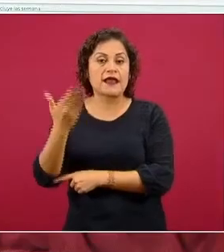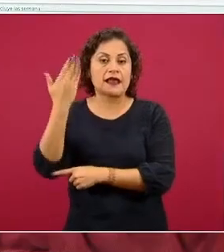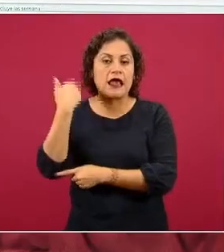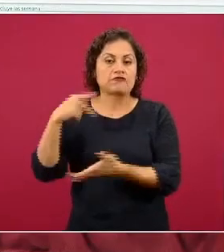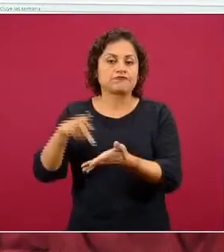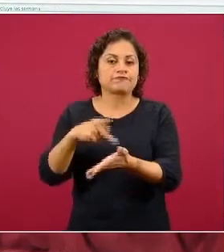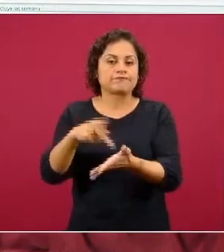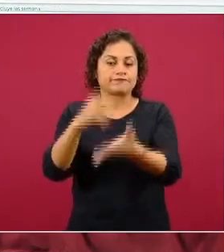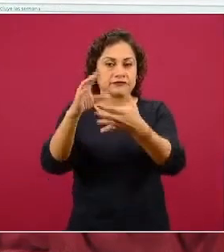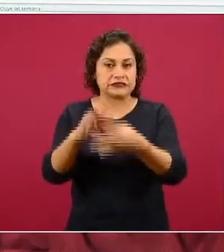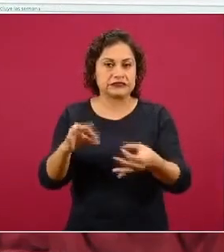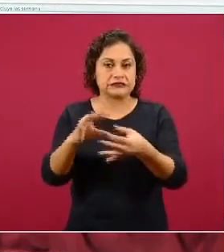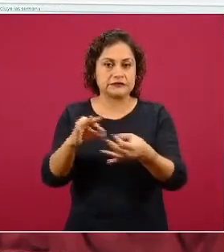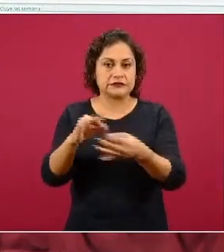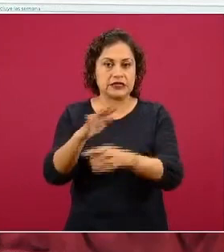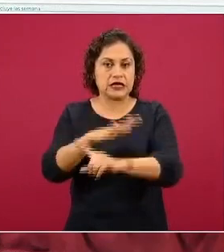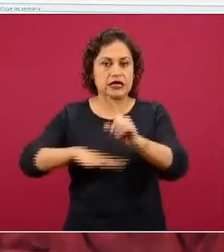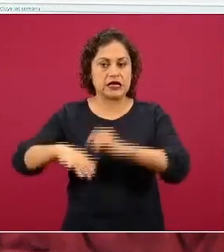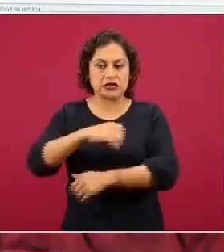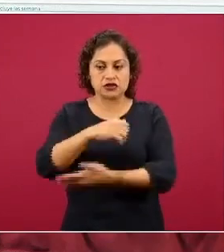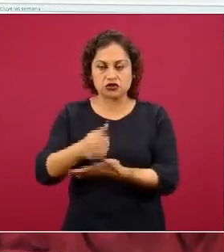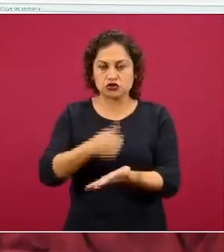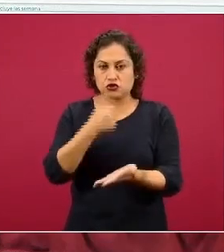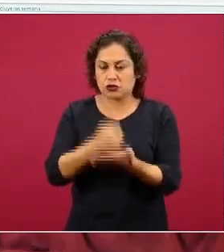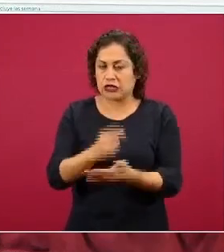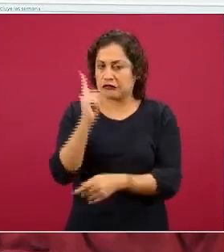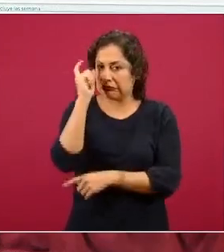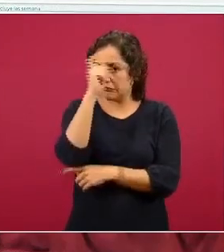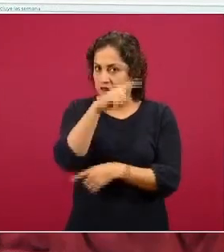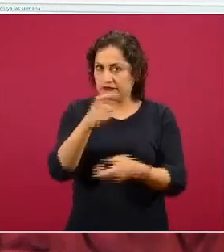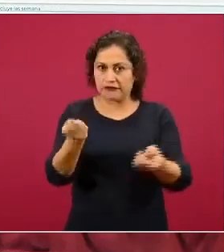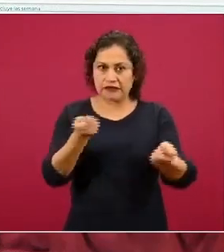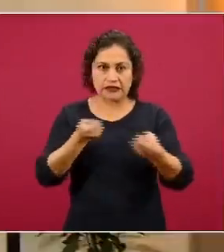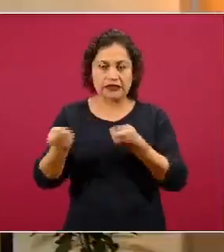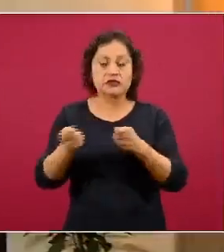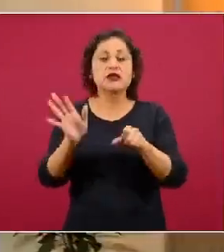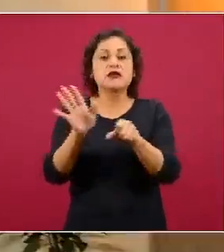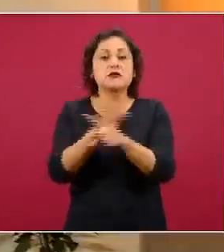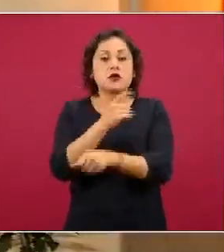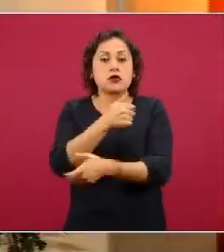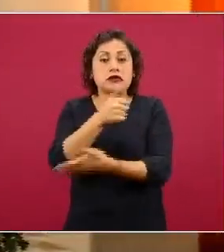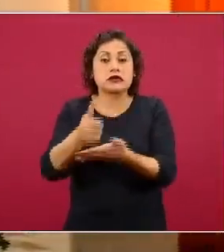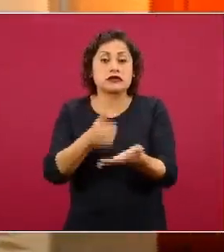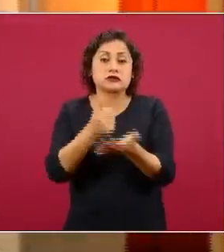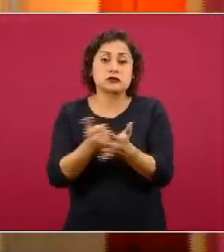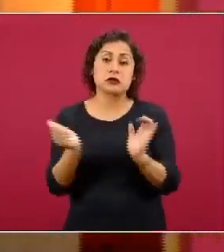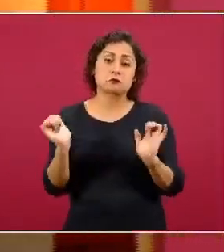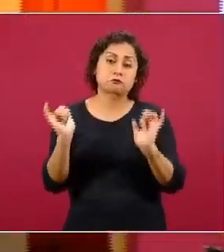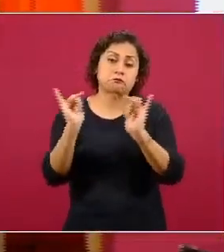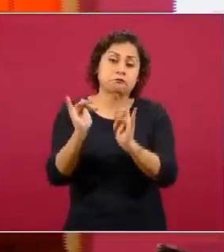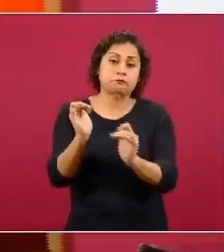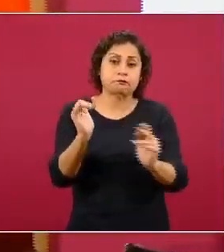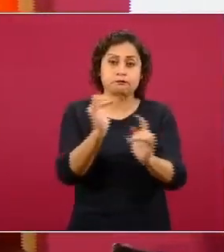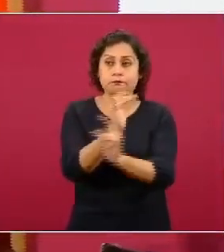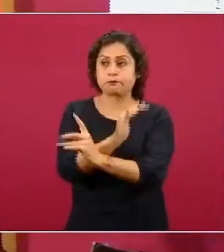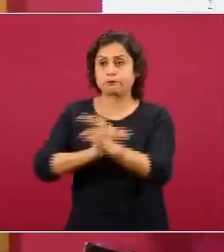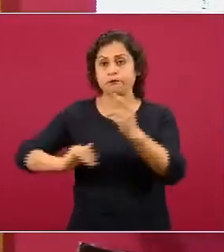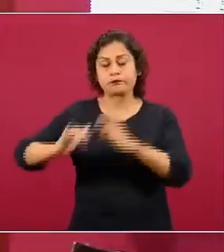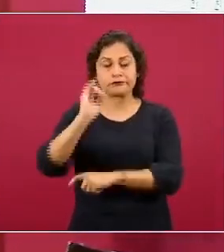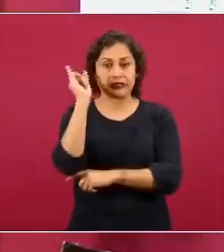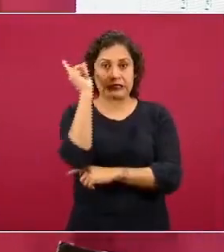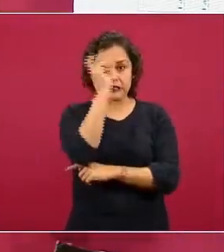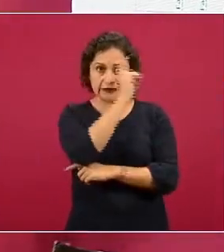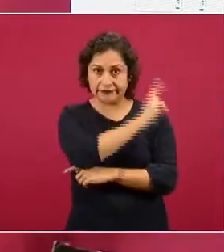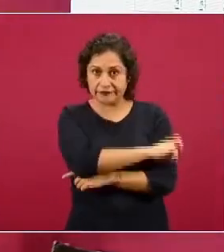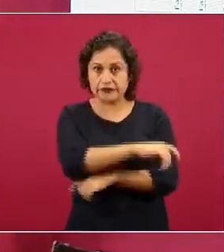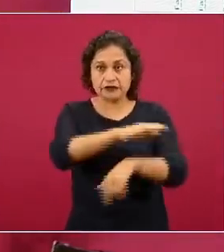complejidad del control epidémico en estas grandes urbes donde es mucho más difícil lograr las medidas